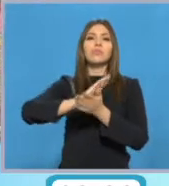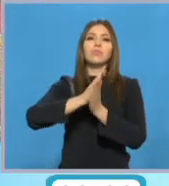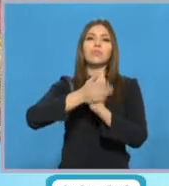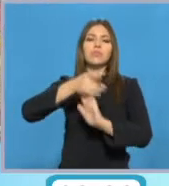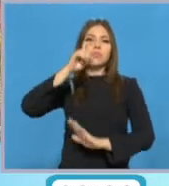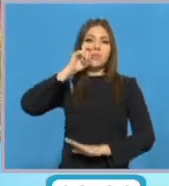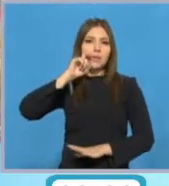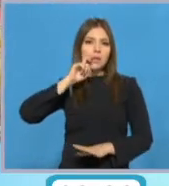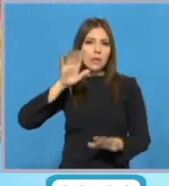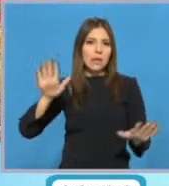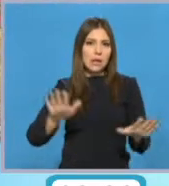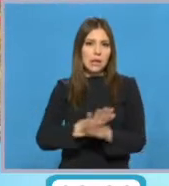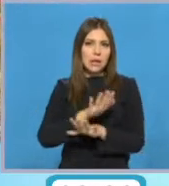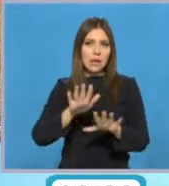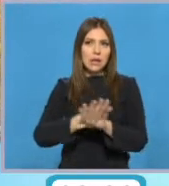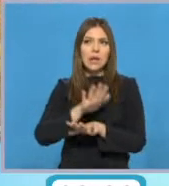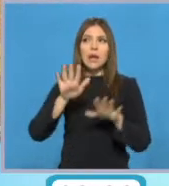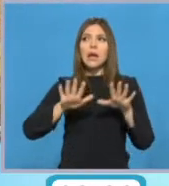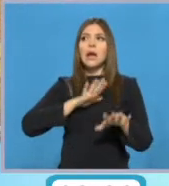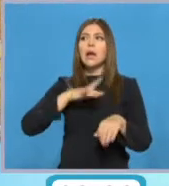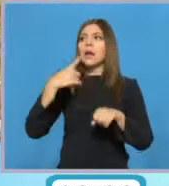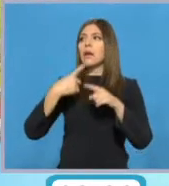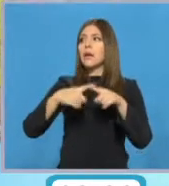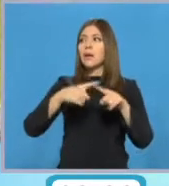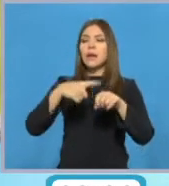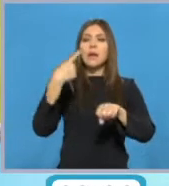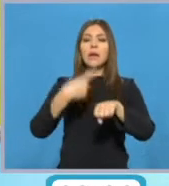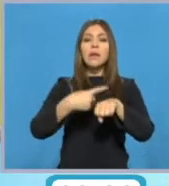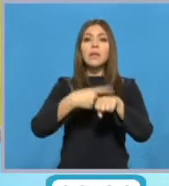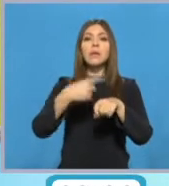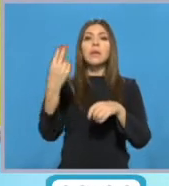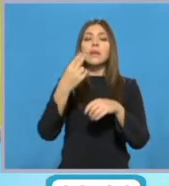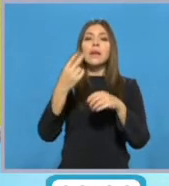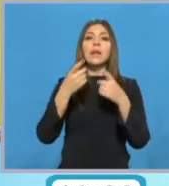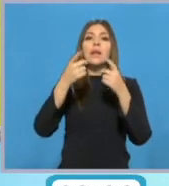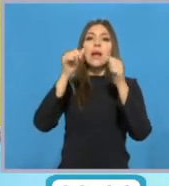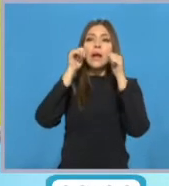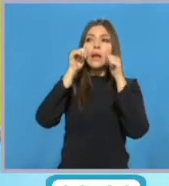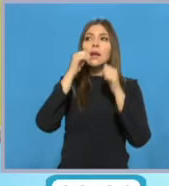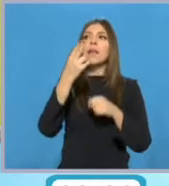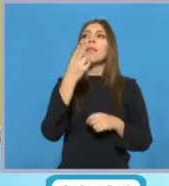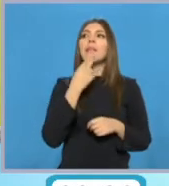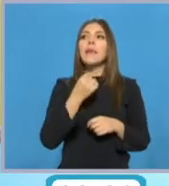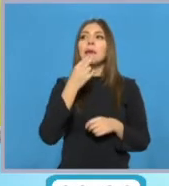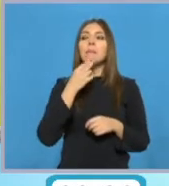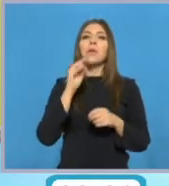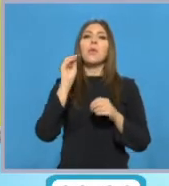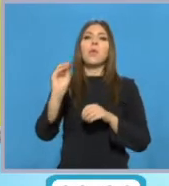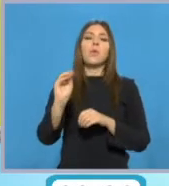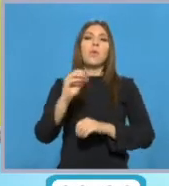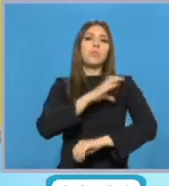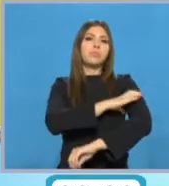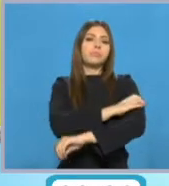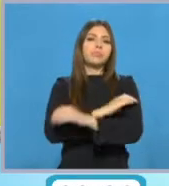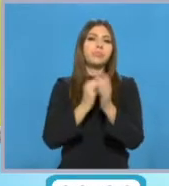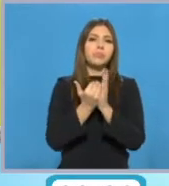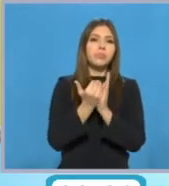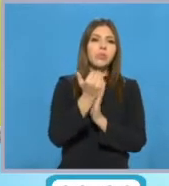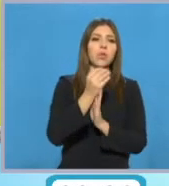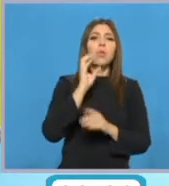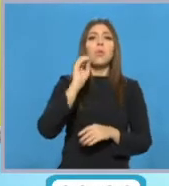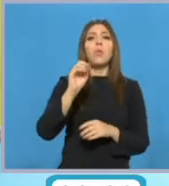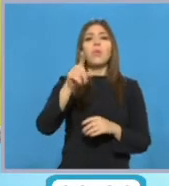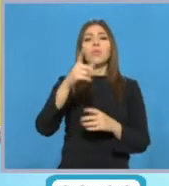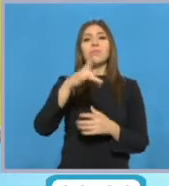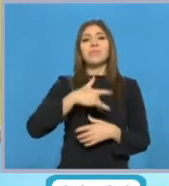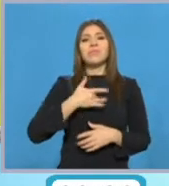enfermedades. Cuando hay enfermedades es muy importante atender, una diabetes es muy importante atender una hipertensión arterial, si hay una depresión, en